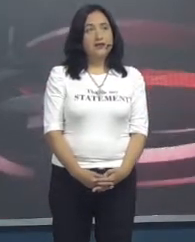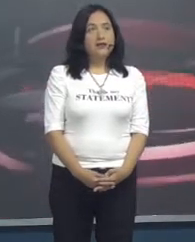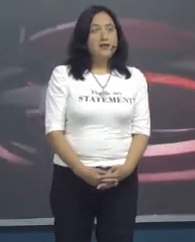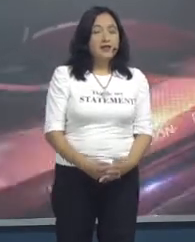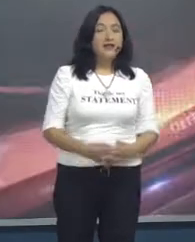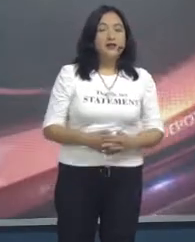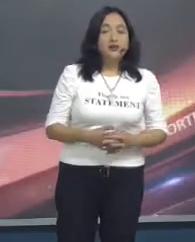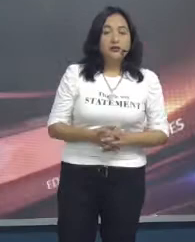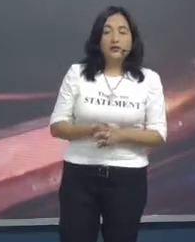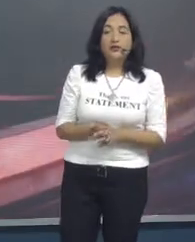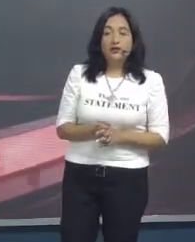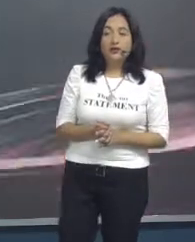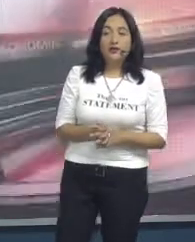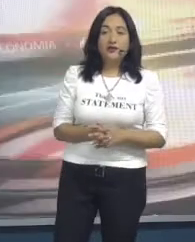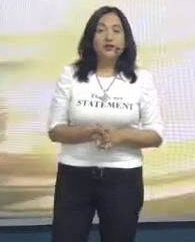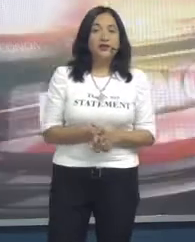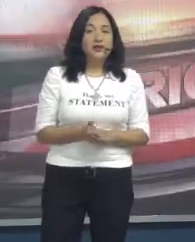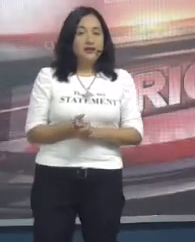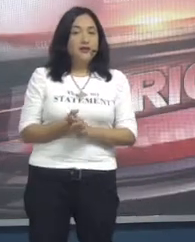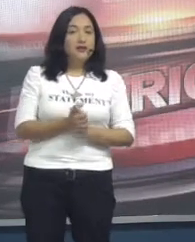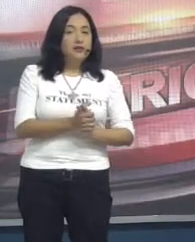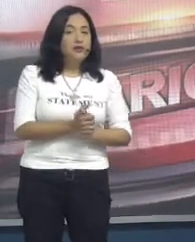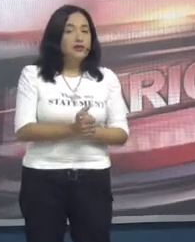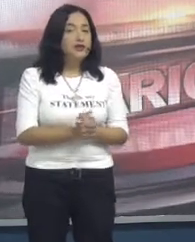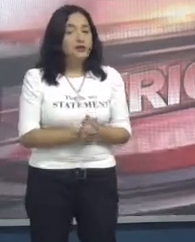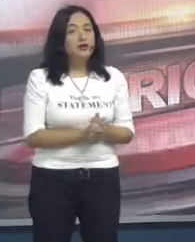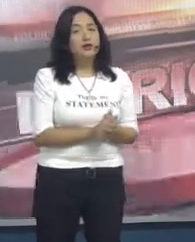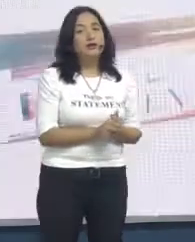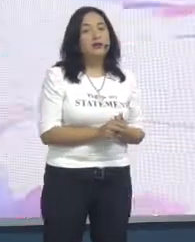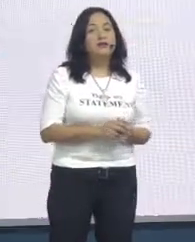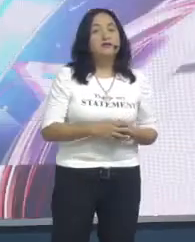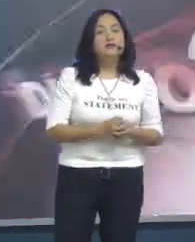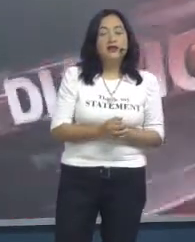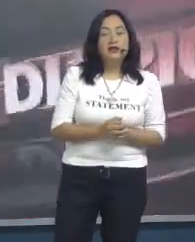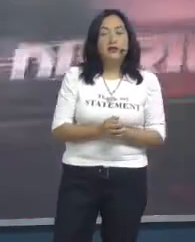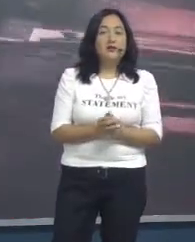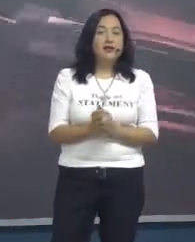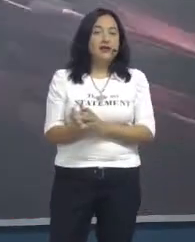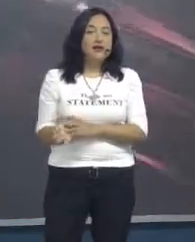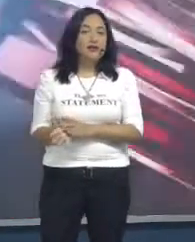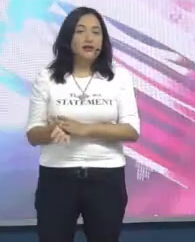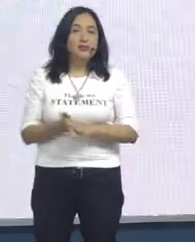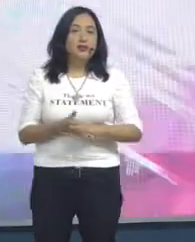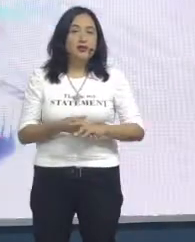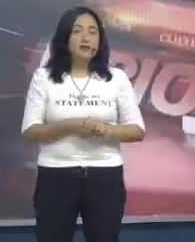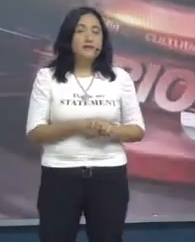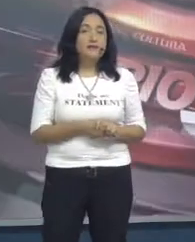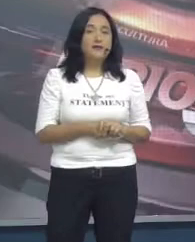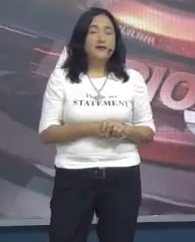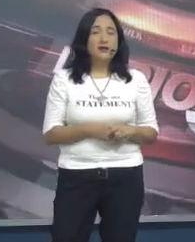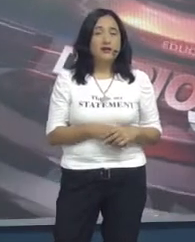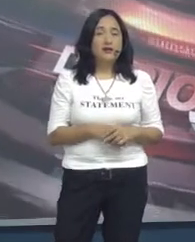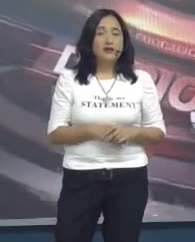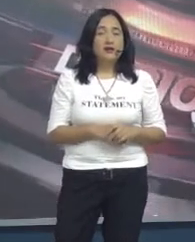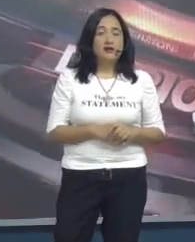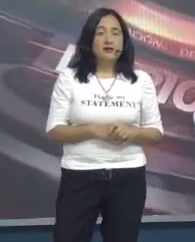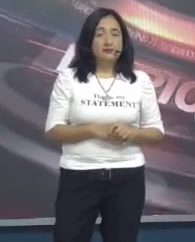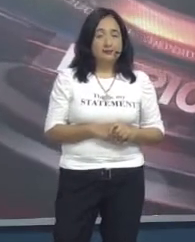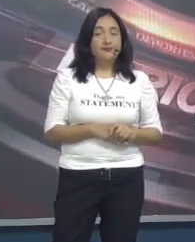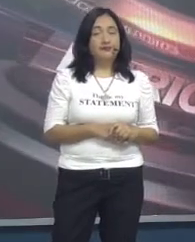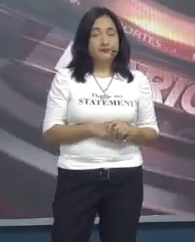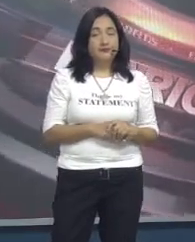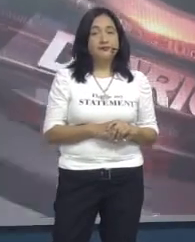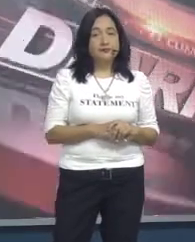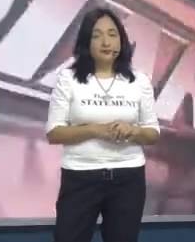Bien. Marcelo, ¿y actualmente ustedes no están atendiendo al público, en digamos, de manera virtual tampoco?